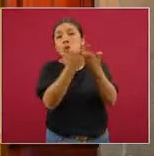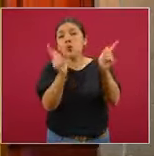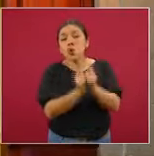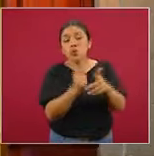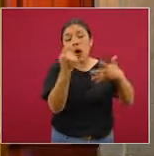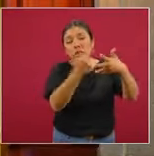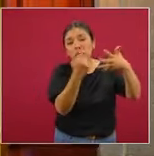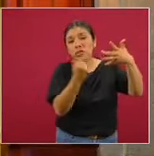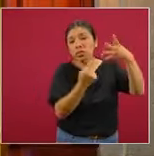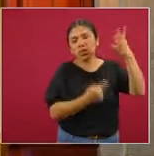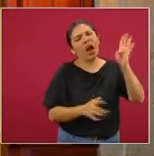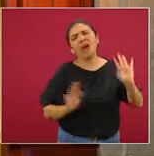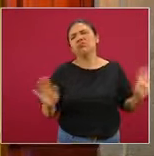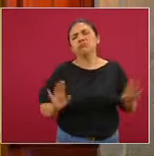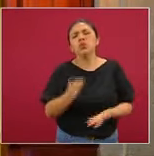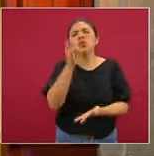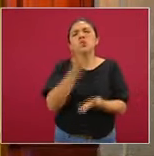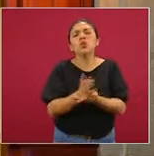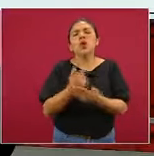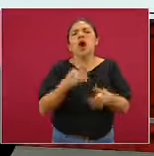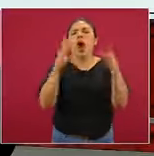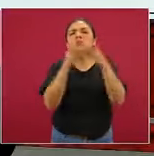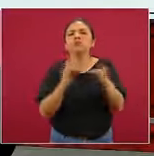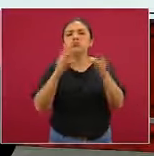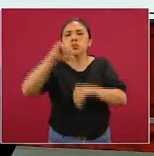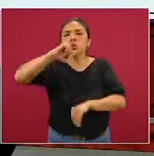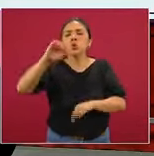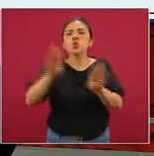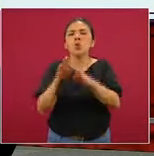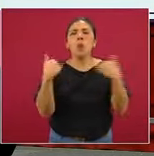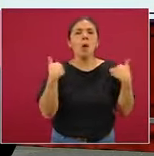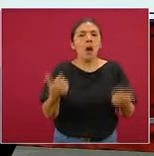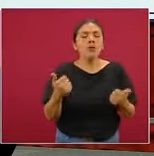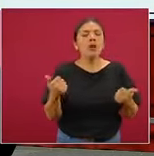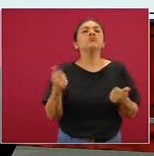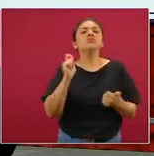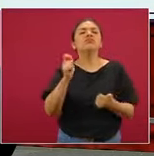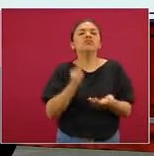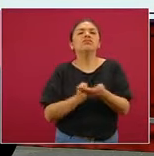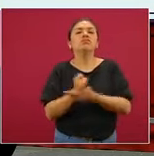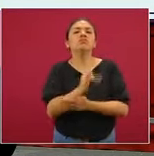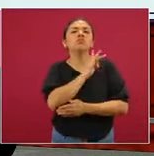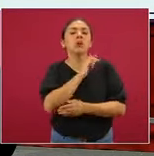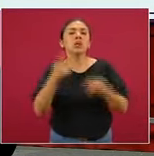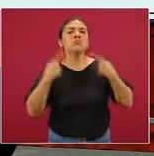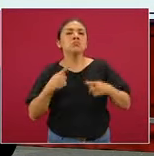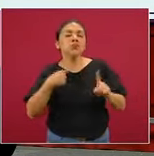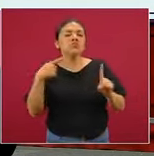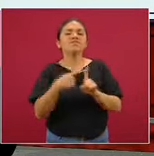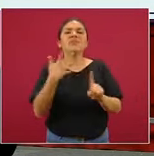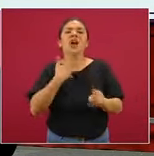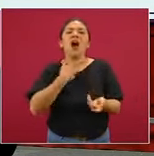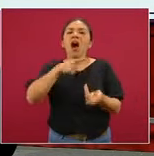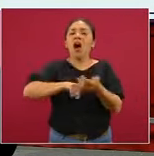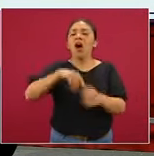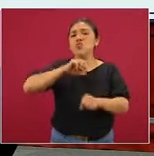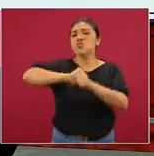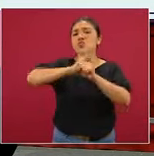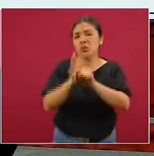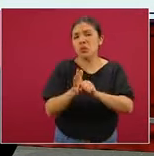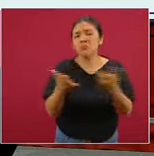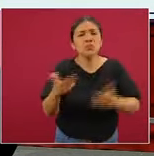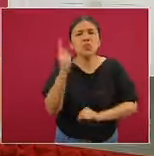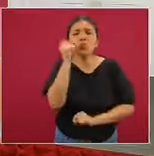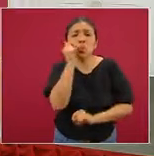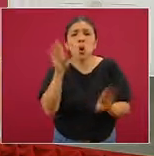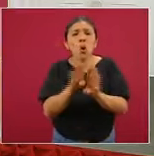tres grupos, es solamente una metodología o una manera de cómo confirmar a una persona con la enfermedad. Por lo tanto,